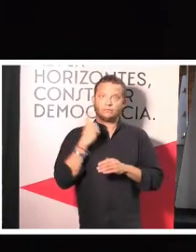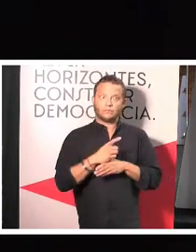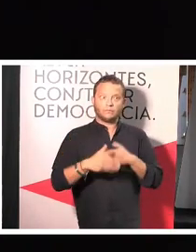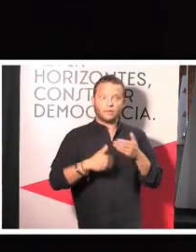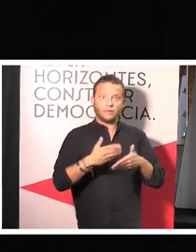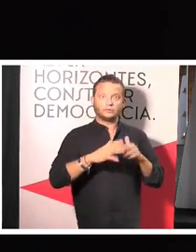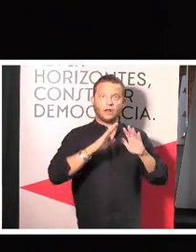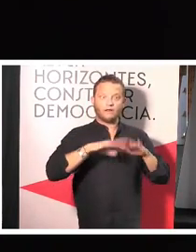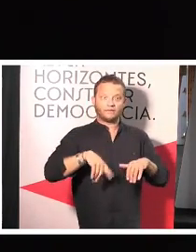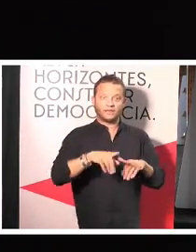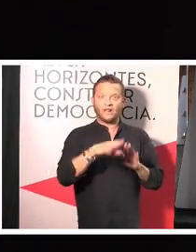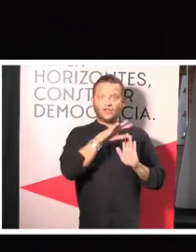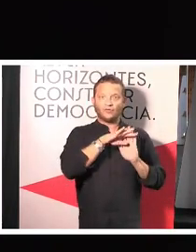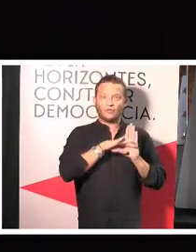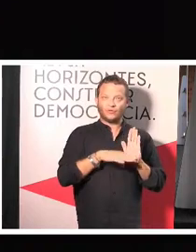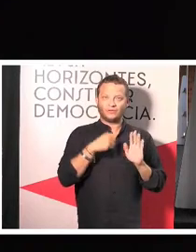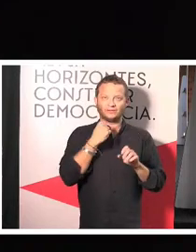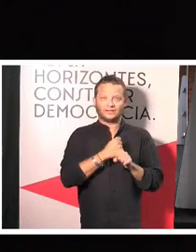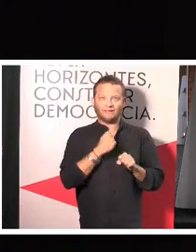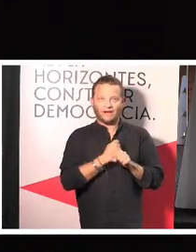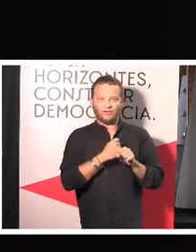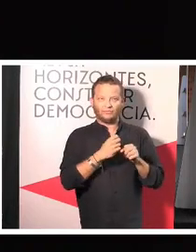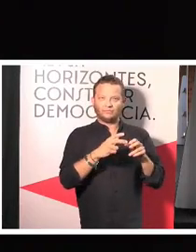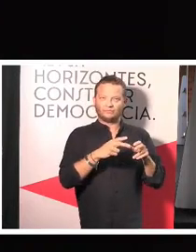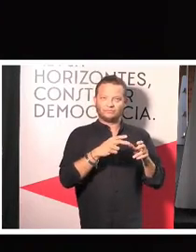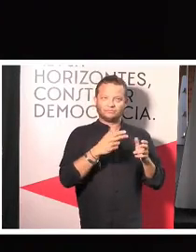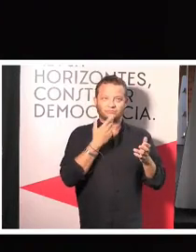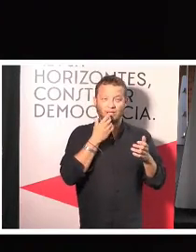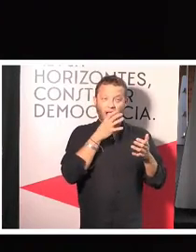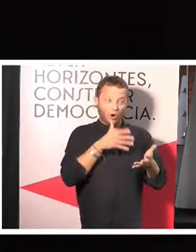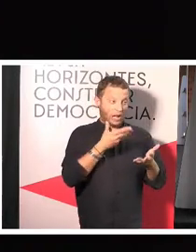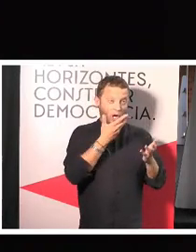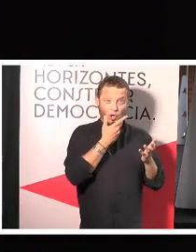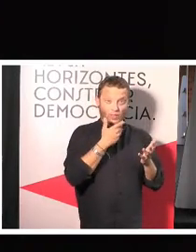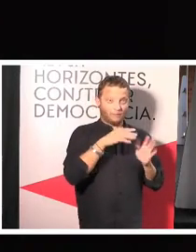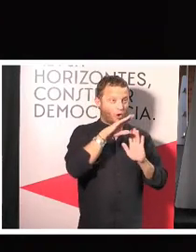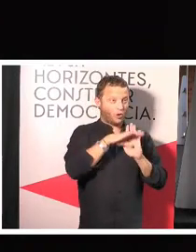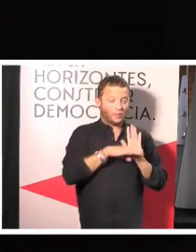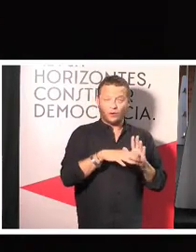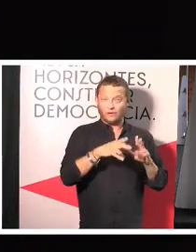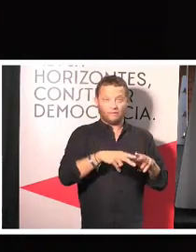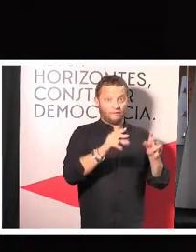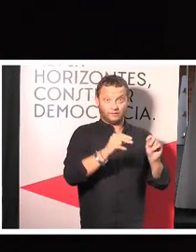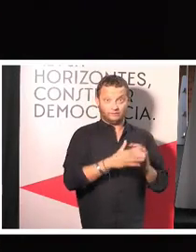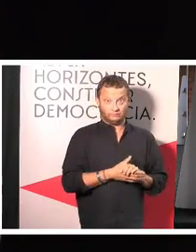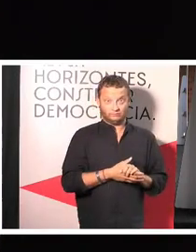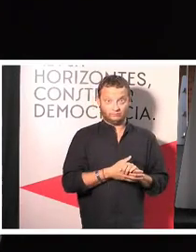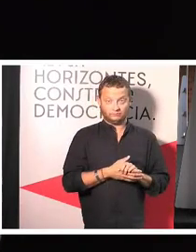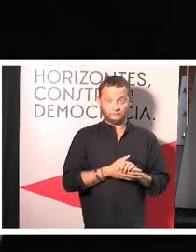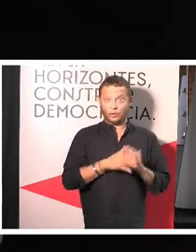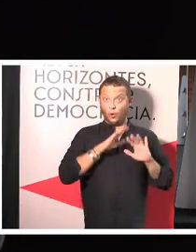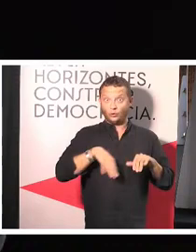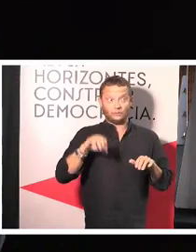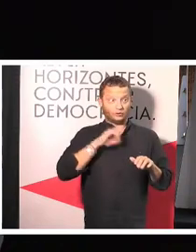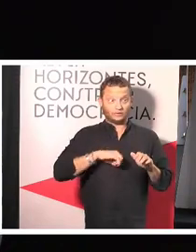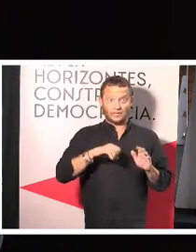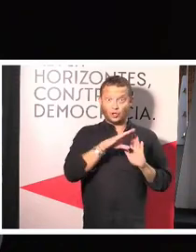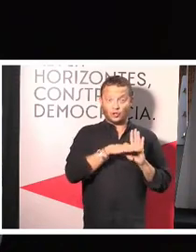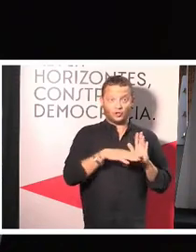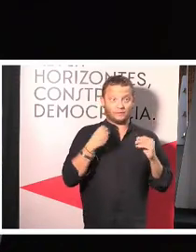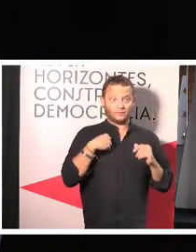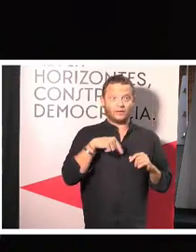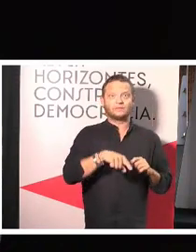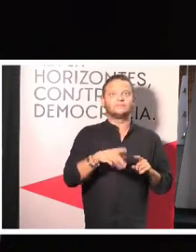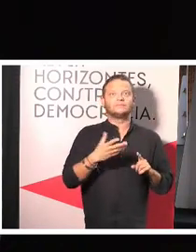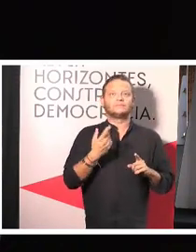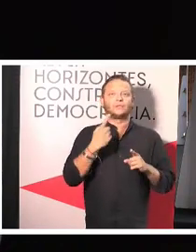finalmente acabaría con las condiciones de trabajo tal y como las hemos conocido en los últimos años. Aquí hay un